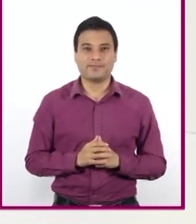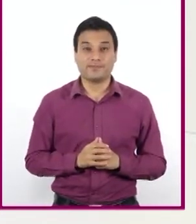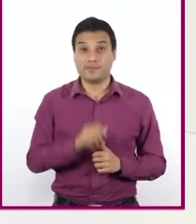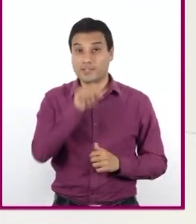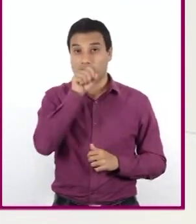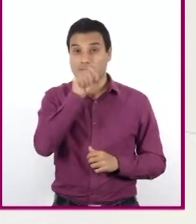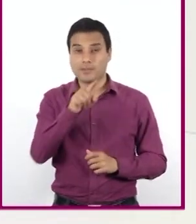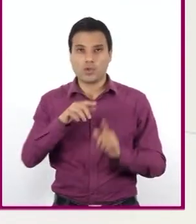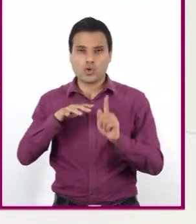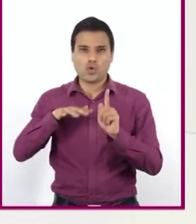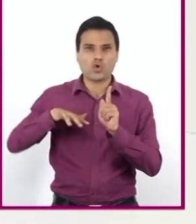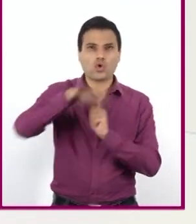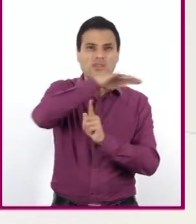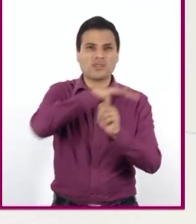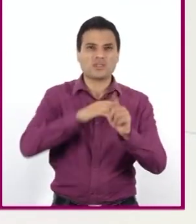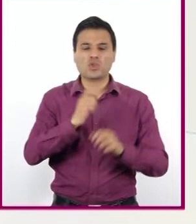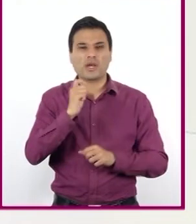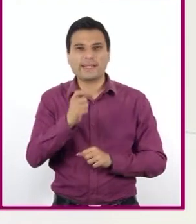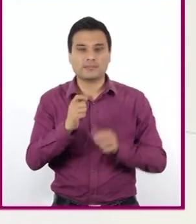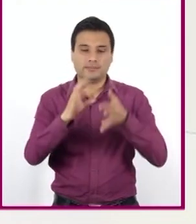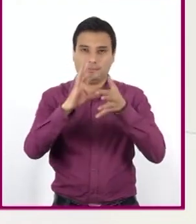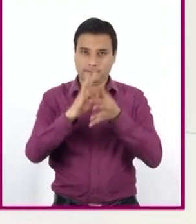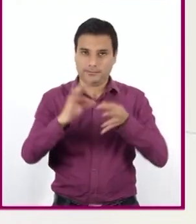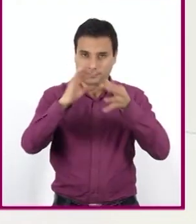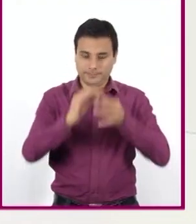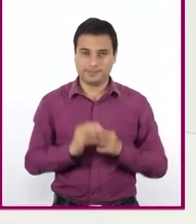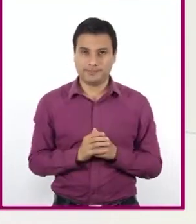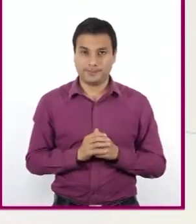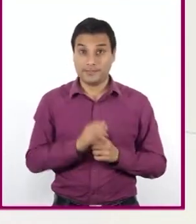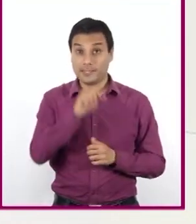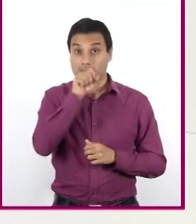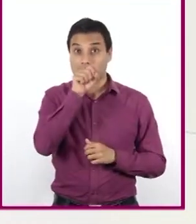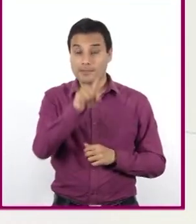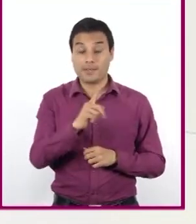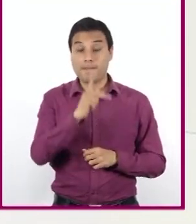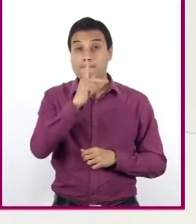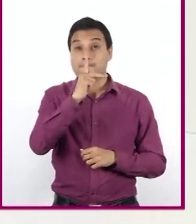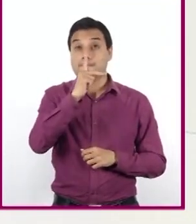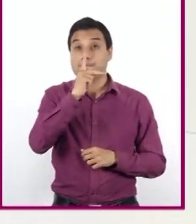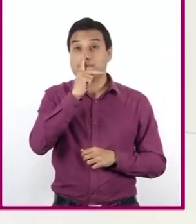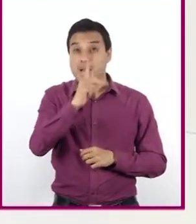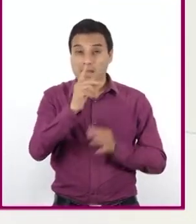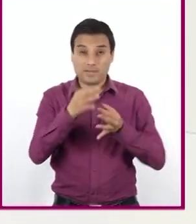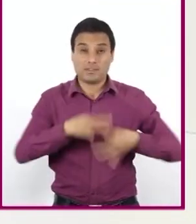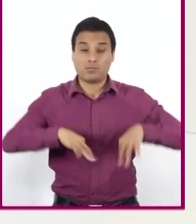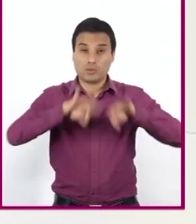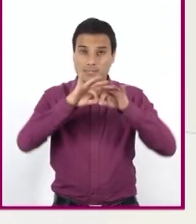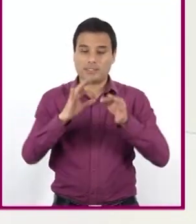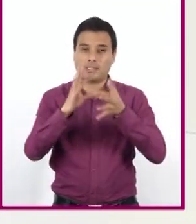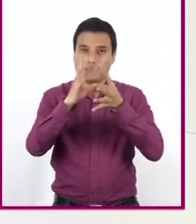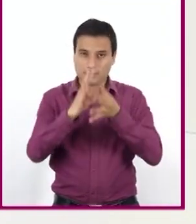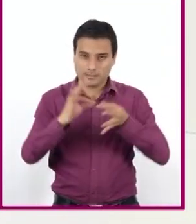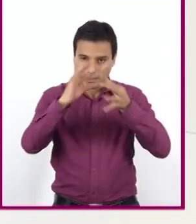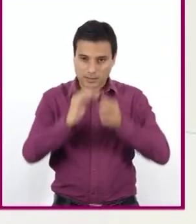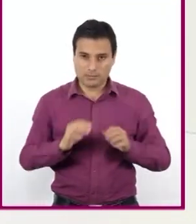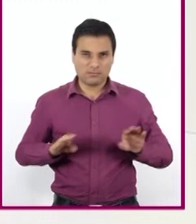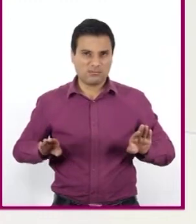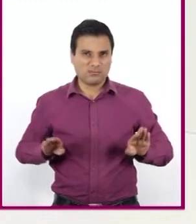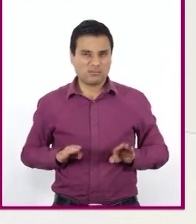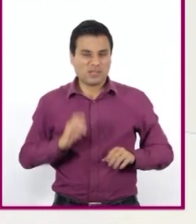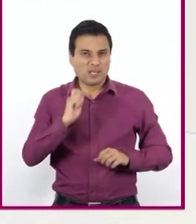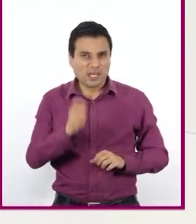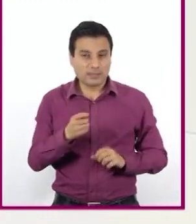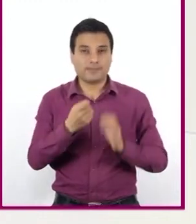Contextualizar las respuestas. Incluir conceptos, descripciones, explicaciones y